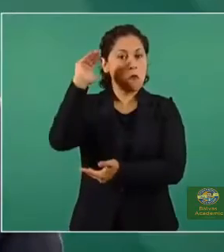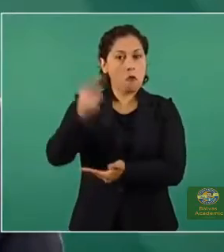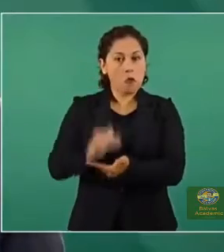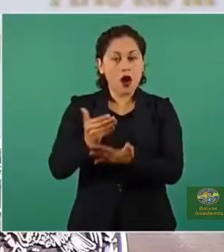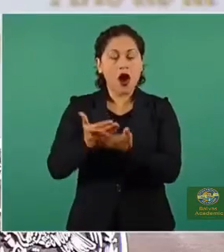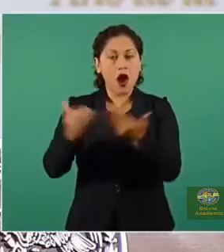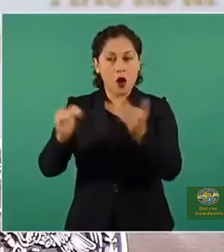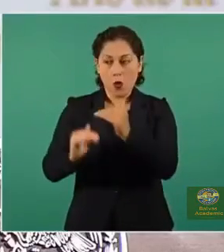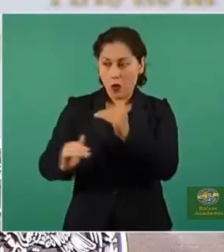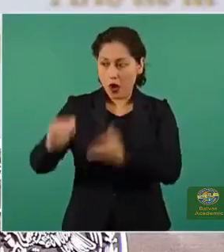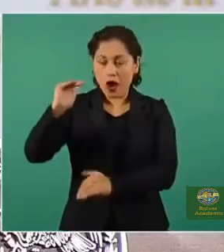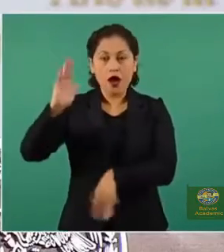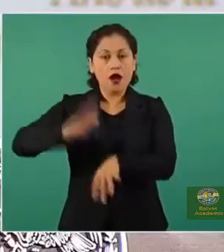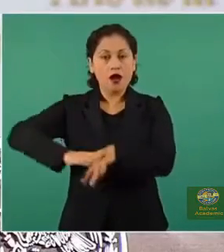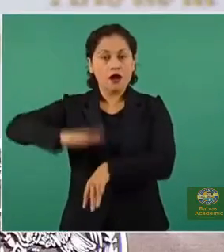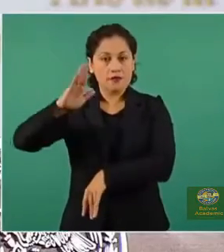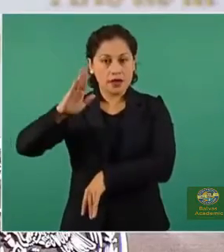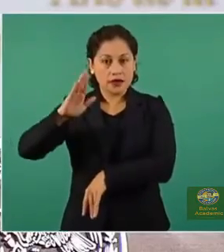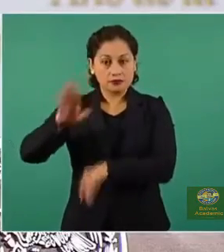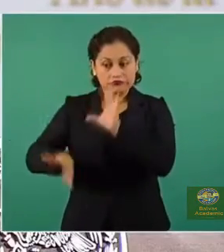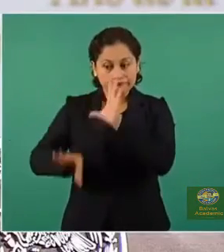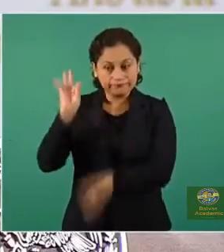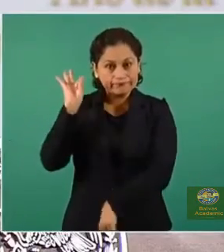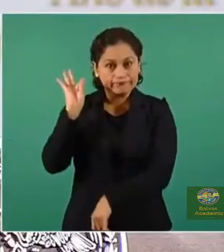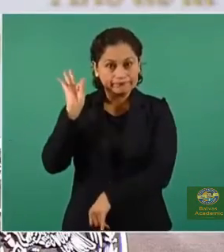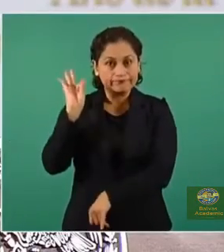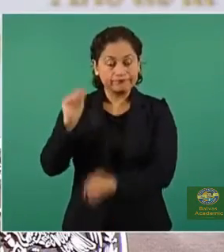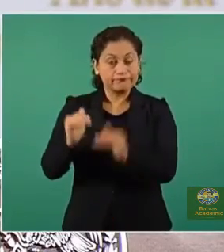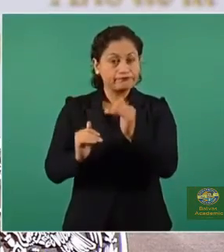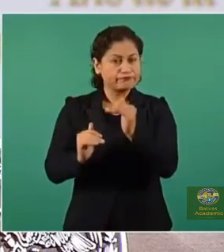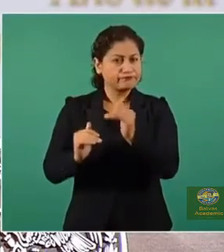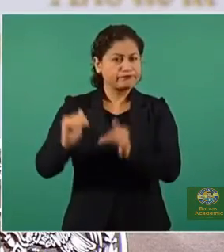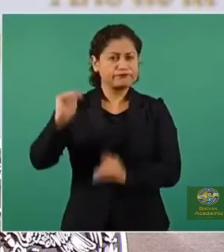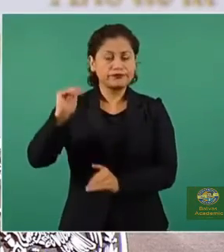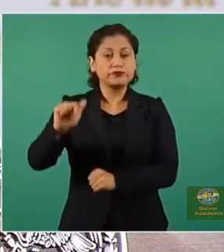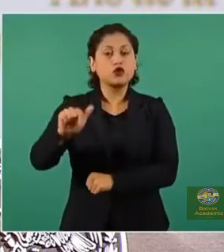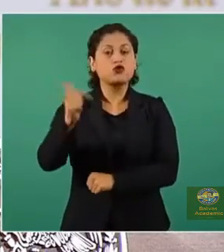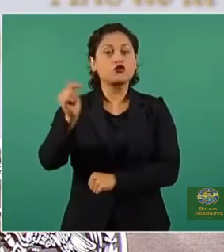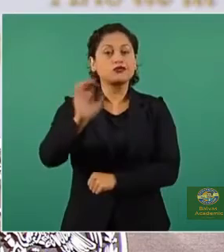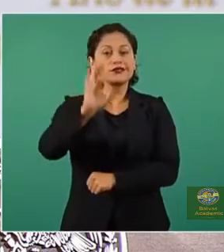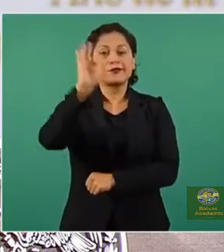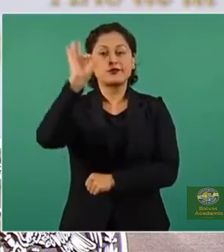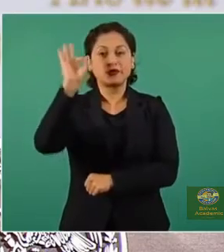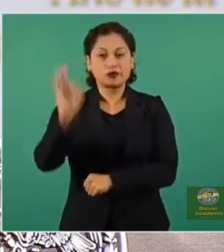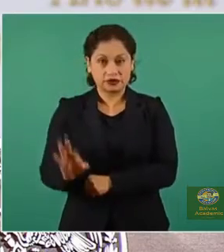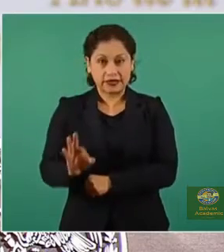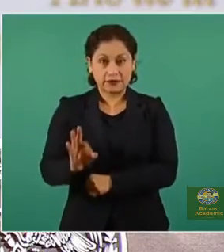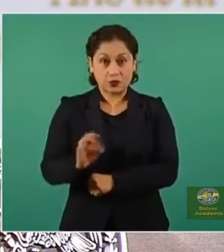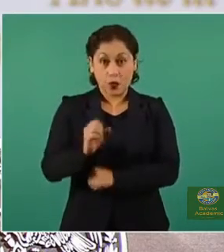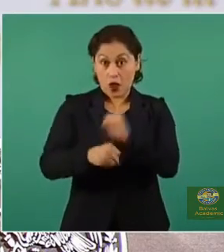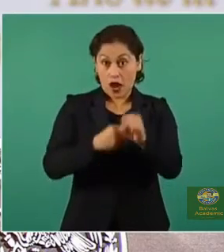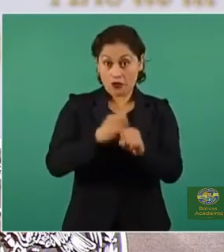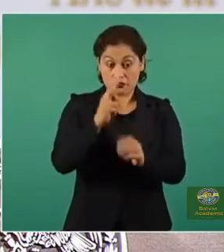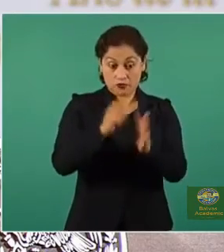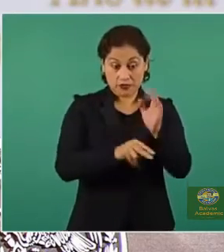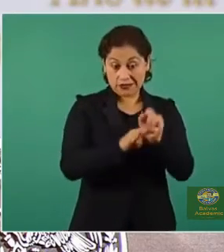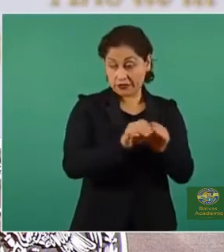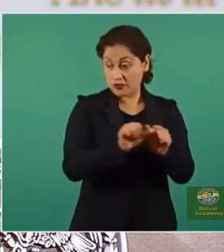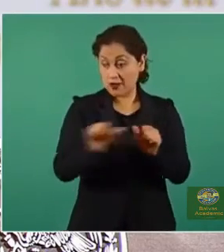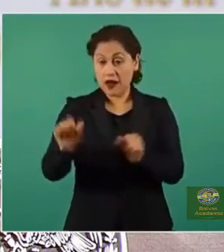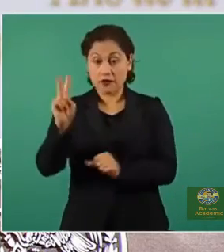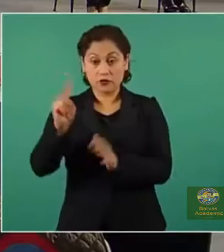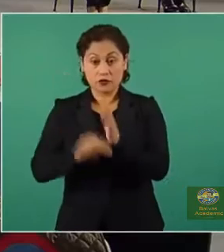en niñas, niños y adolescentes aumentó en 12% entre 2019 y